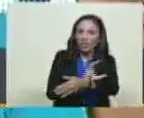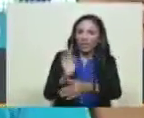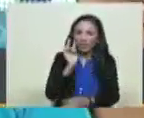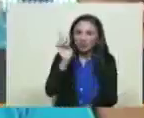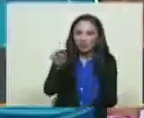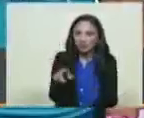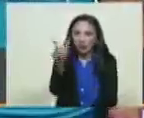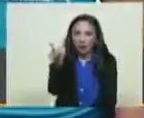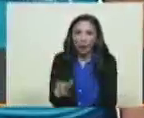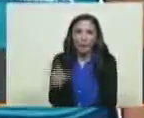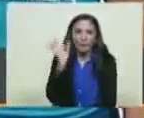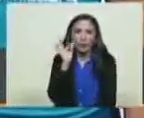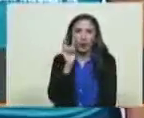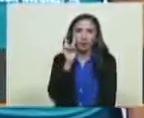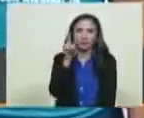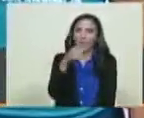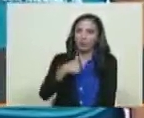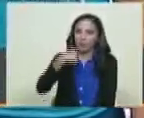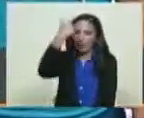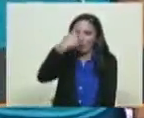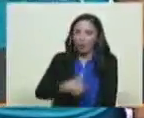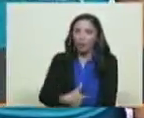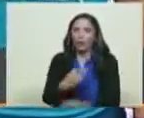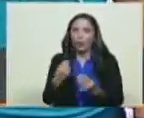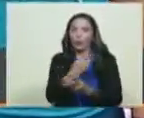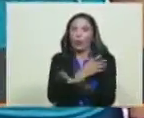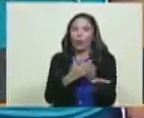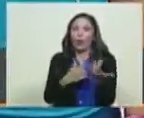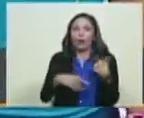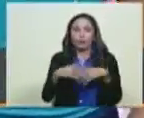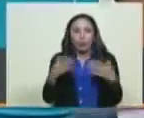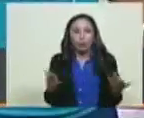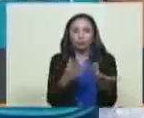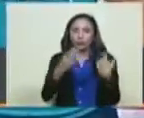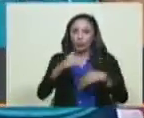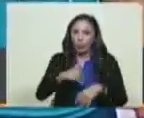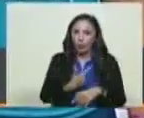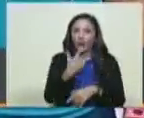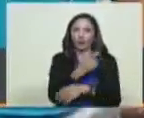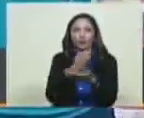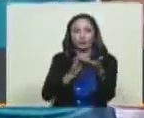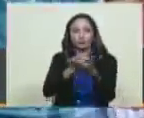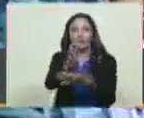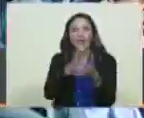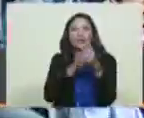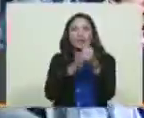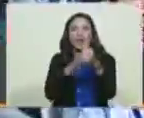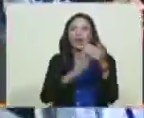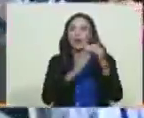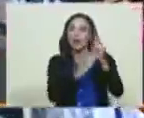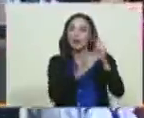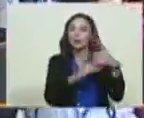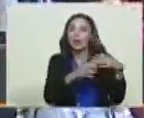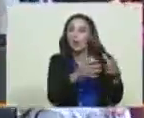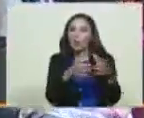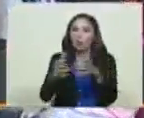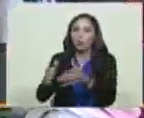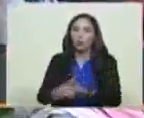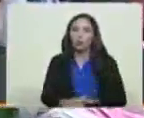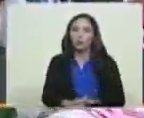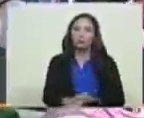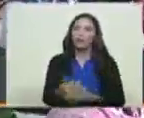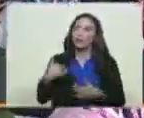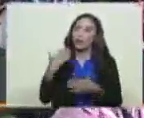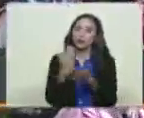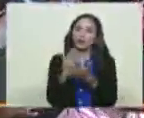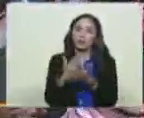mí al actor político capaz de transformar de construir de conducir y de organizar por eso siempre les